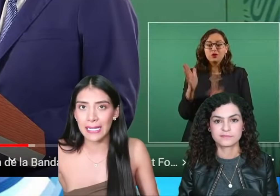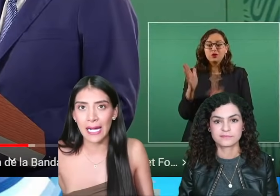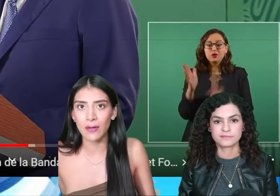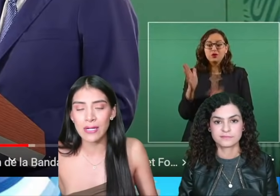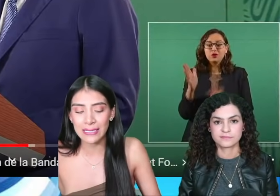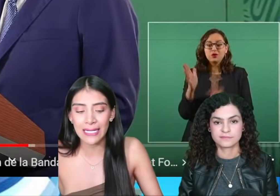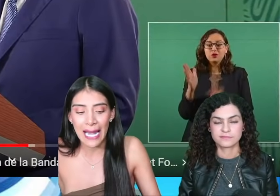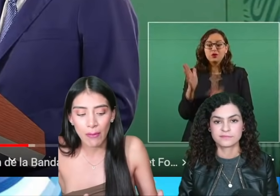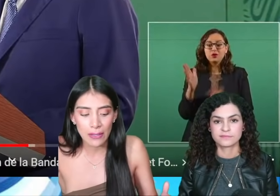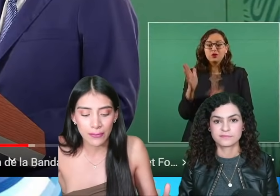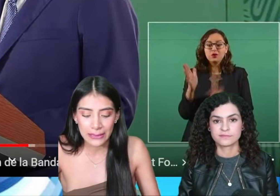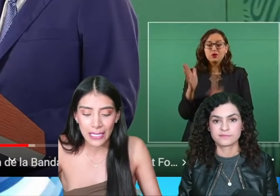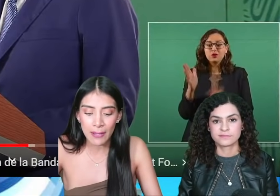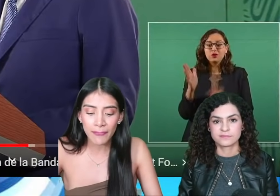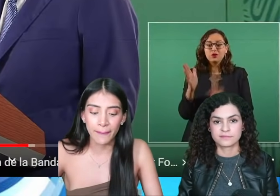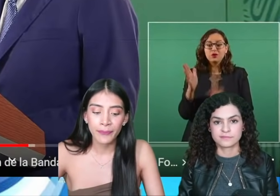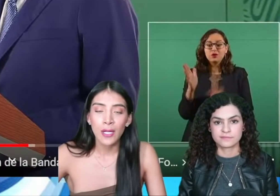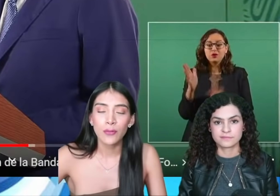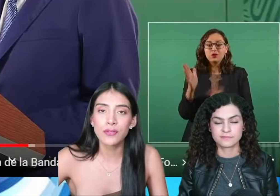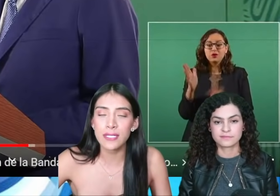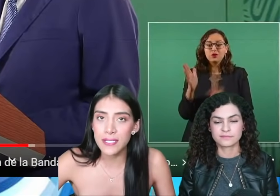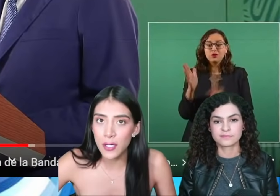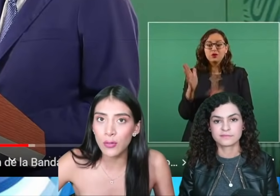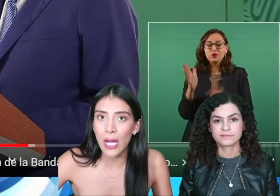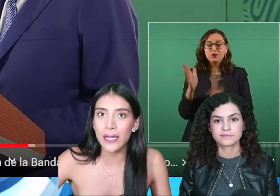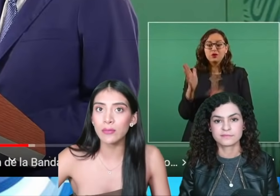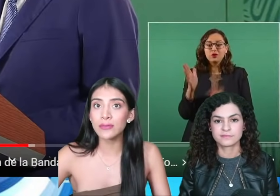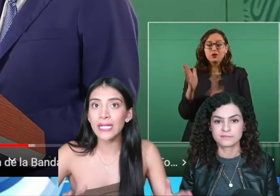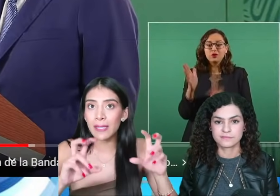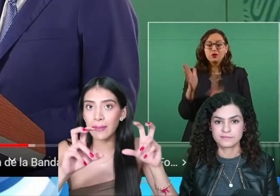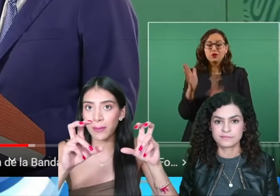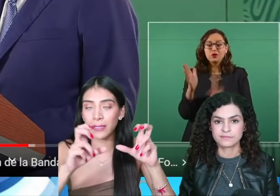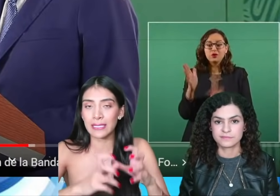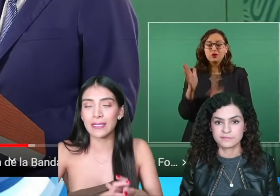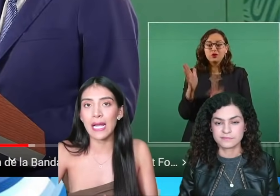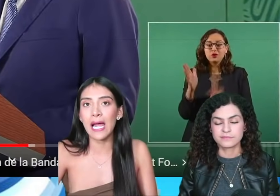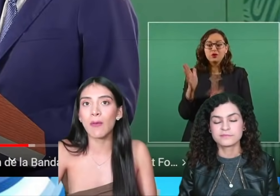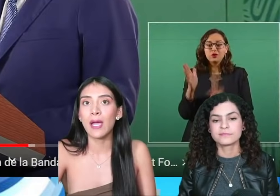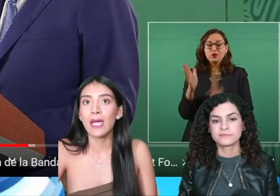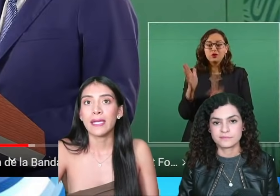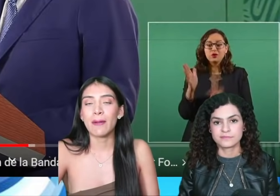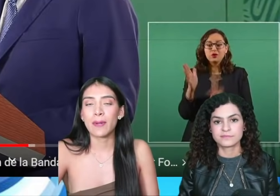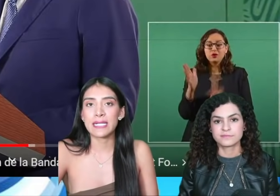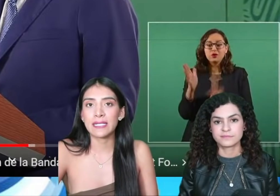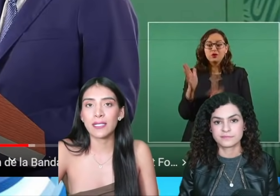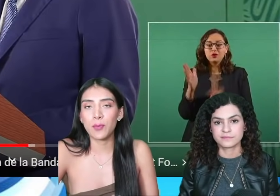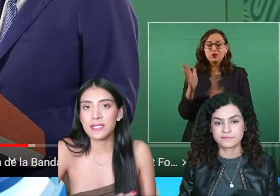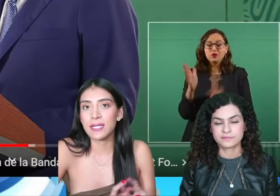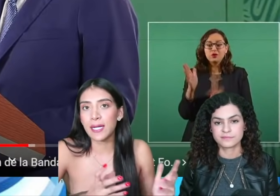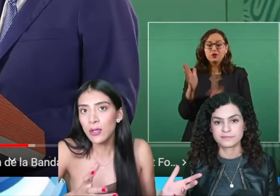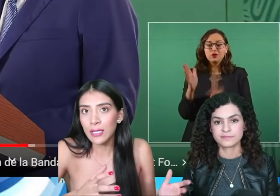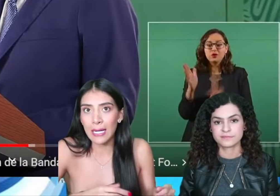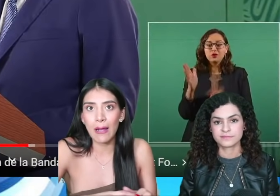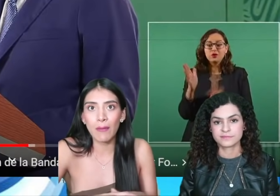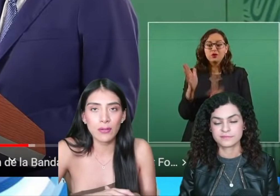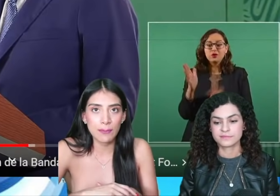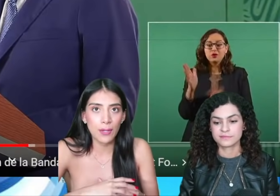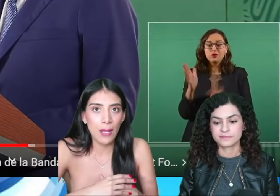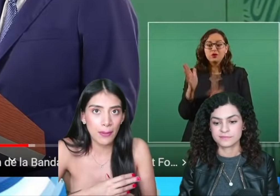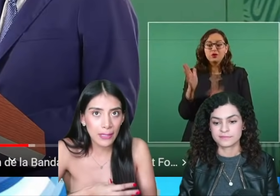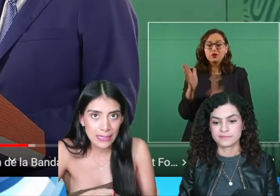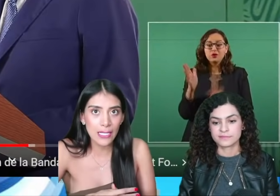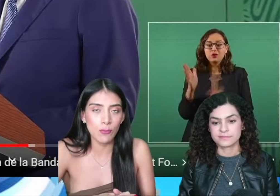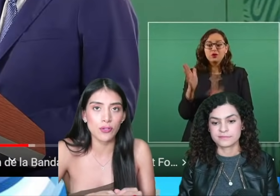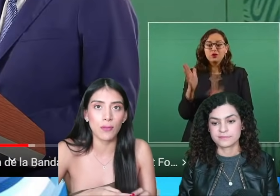para regar, ¿no? Necesitan el agua definitivamente. Entonces hicieron ahí un tema de privatizar el agua y el presidente pues dice que no, que el agua no se